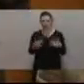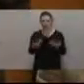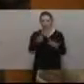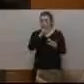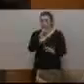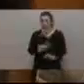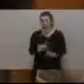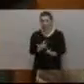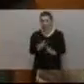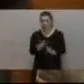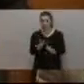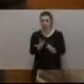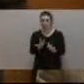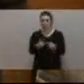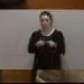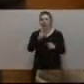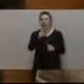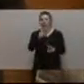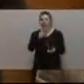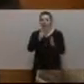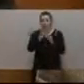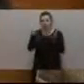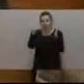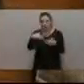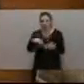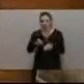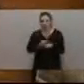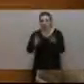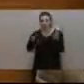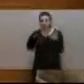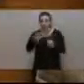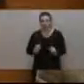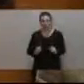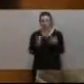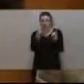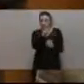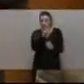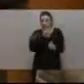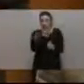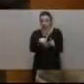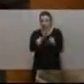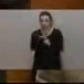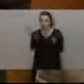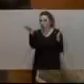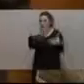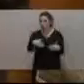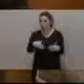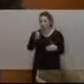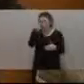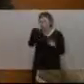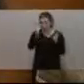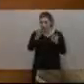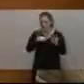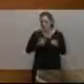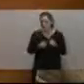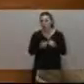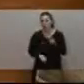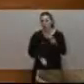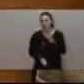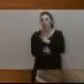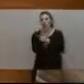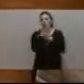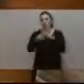día no hay ningún método de tratamiento ni de cura oficial eficaz. Estas patologías pueden provocar invalidez y hasta